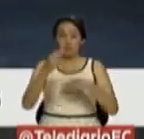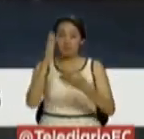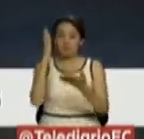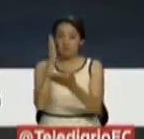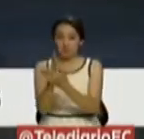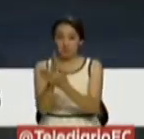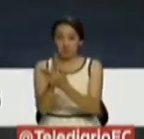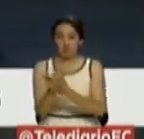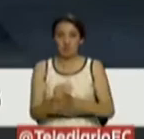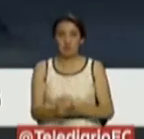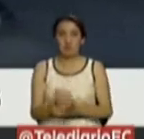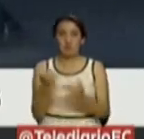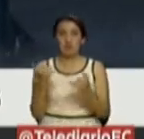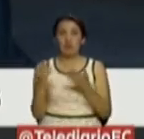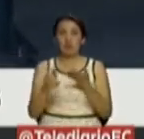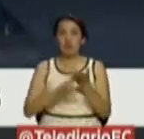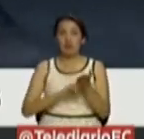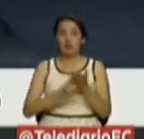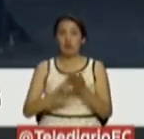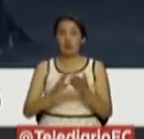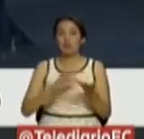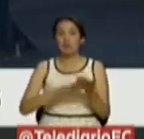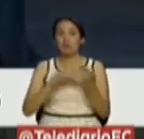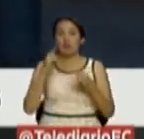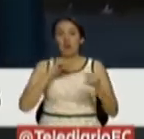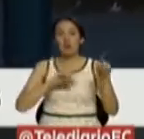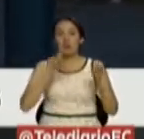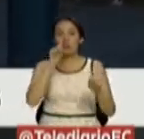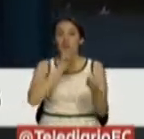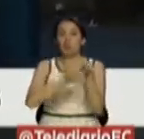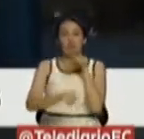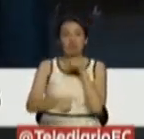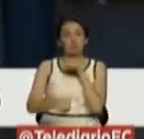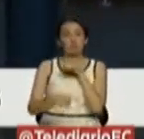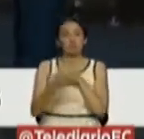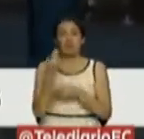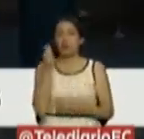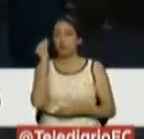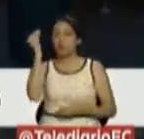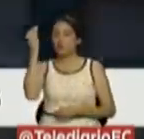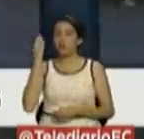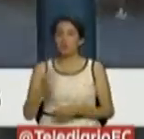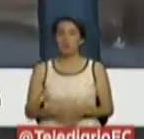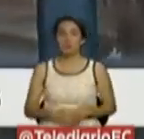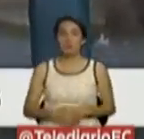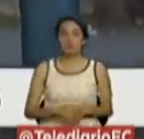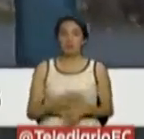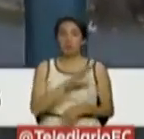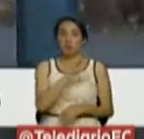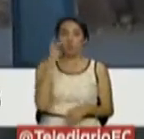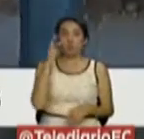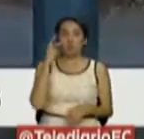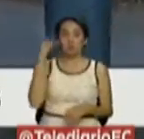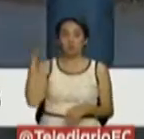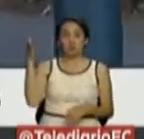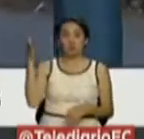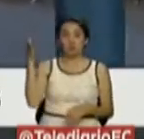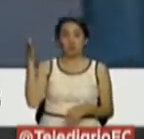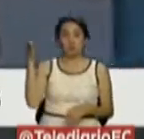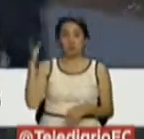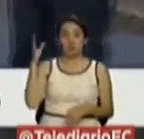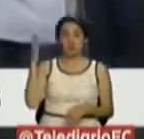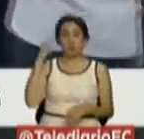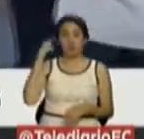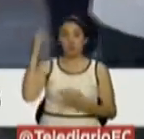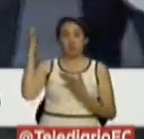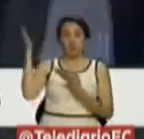comercialización de las drogas, de estas dosis que matan a la juventud, y el dar esa seguridad. Ahora, si ustedes también pueden observar allá al lado izquierdo,